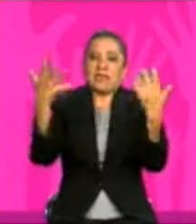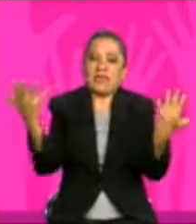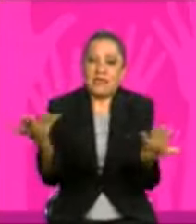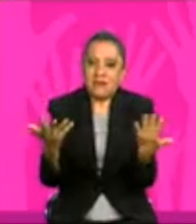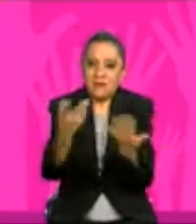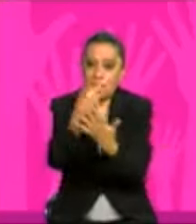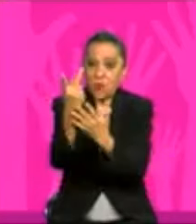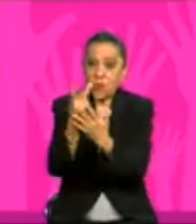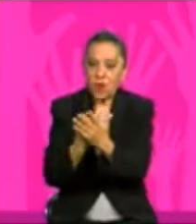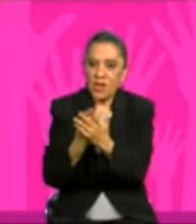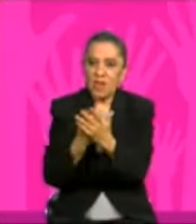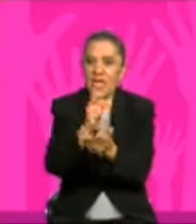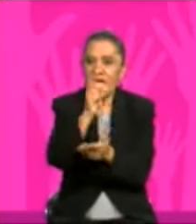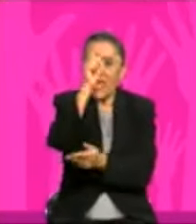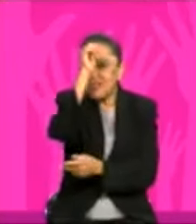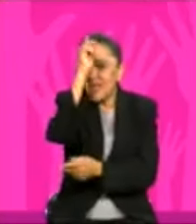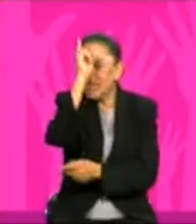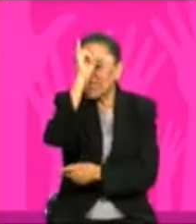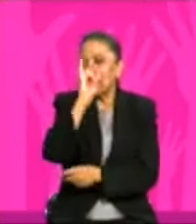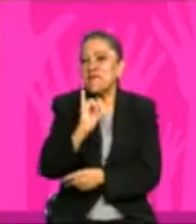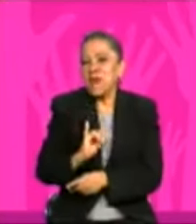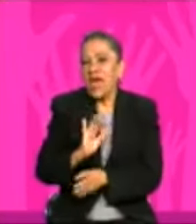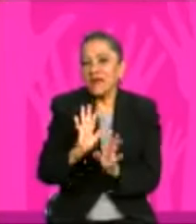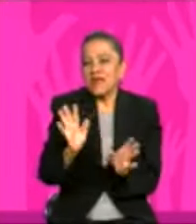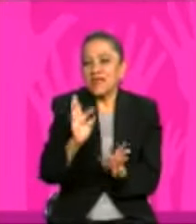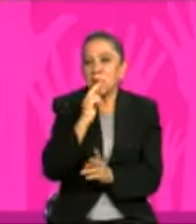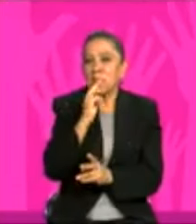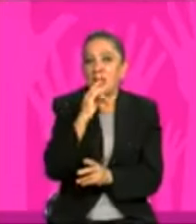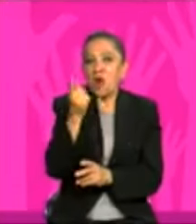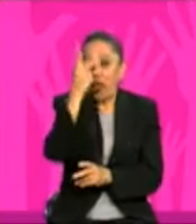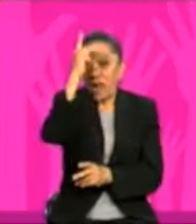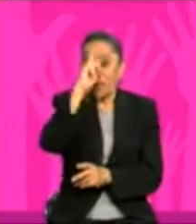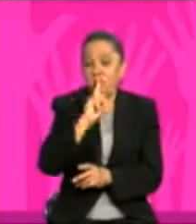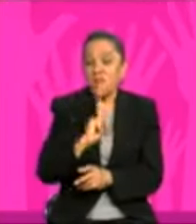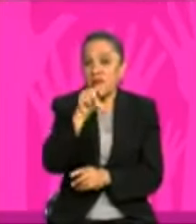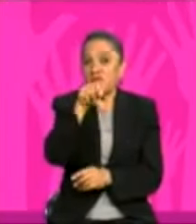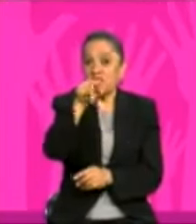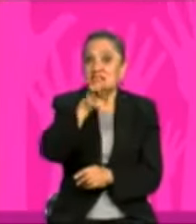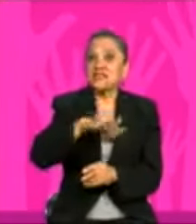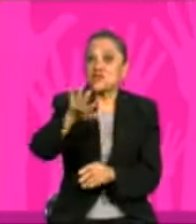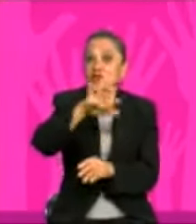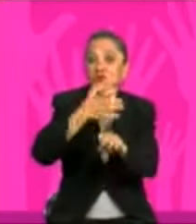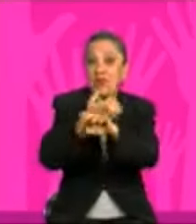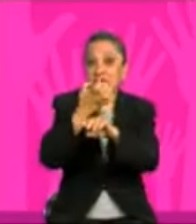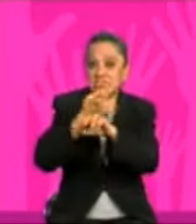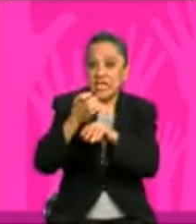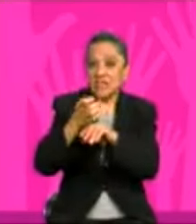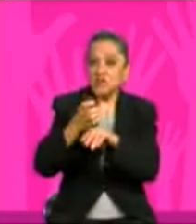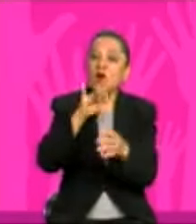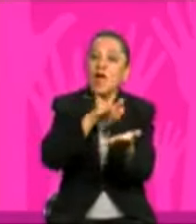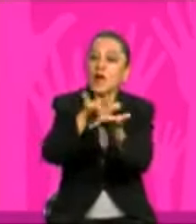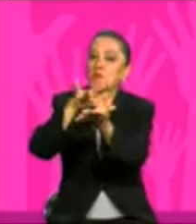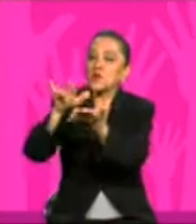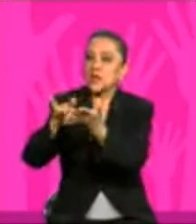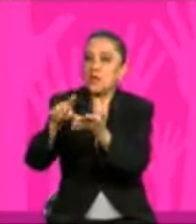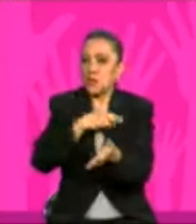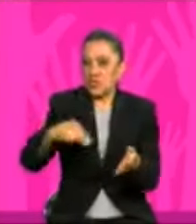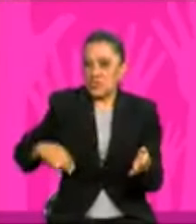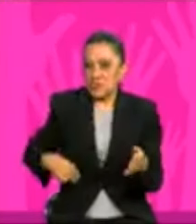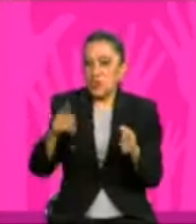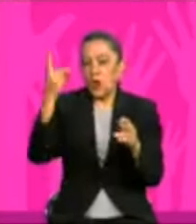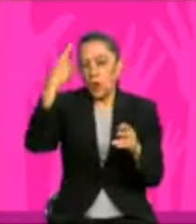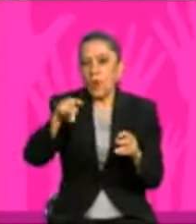programa de imagen urbana en todos los municipios del estado. Apoyaremos a los municipios para la promoción de sus